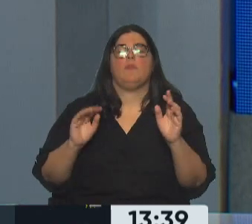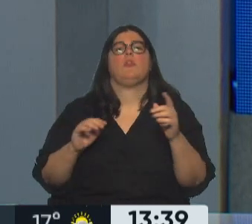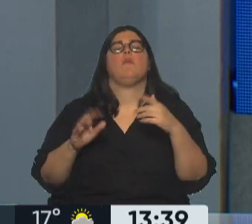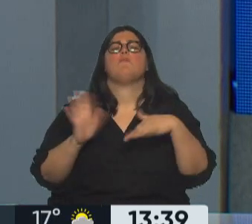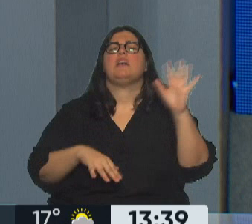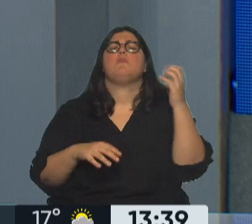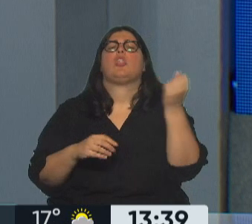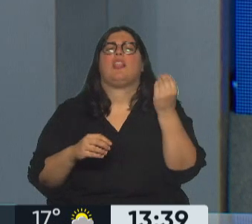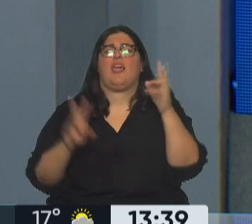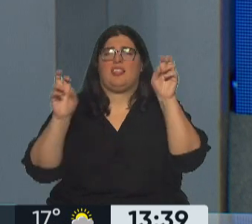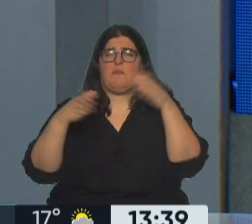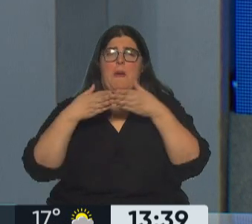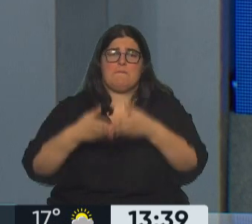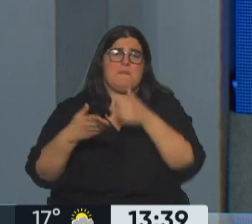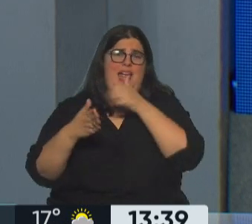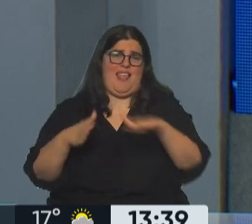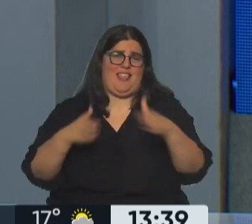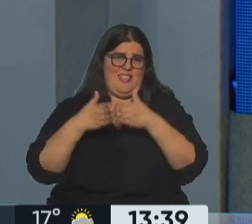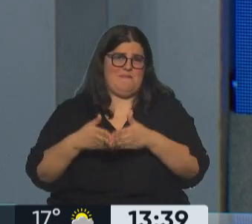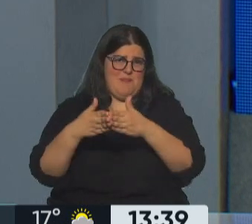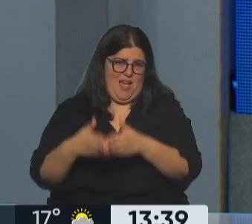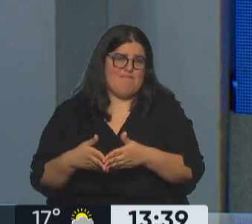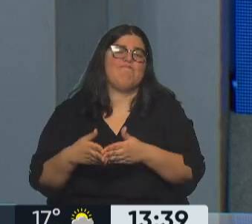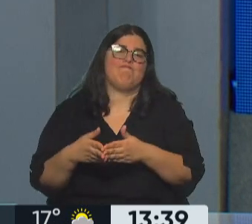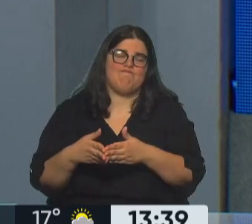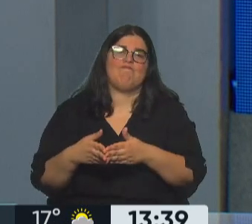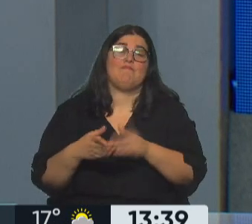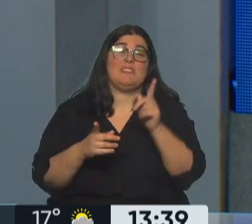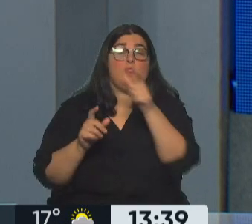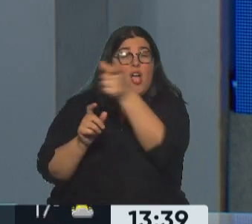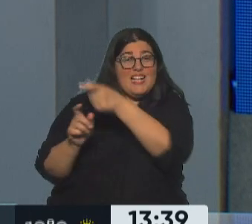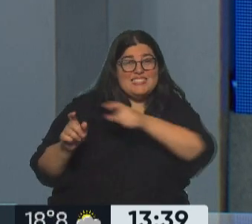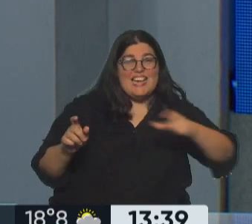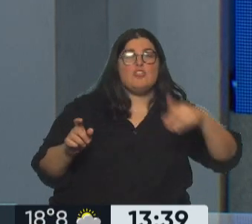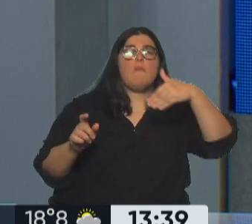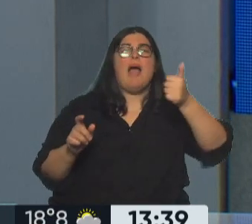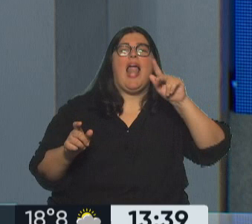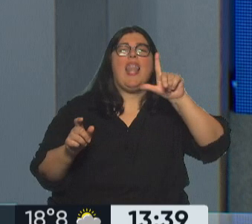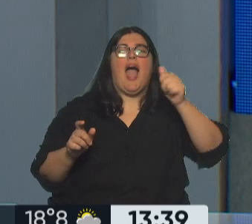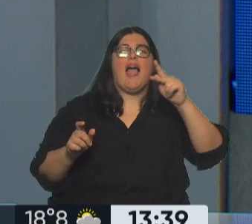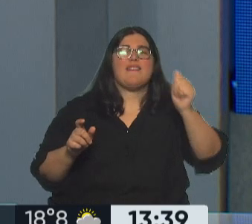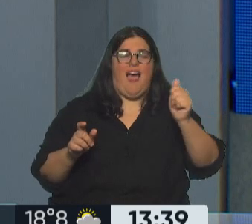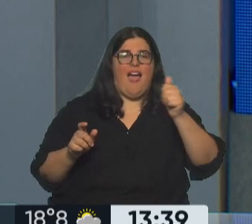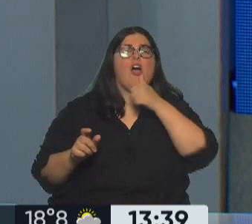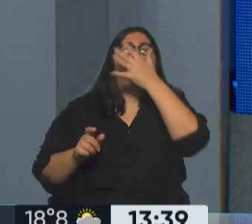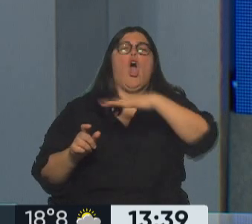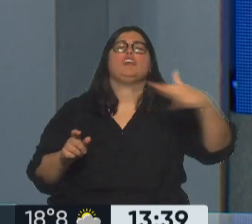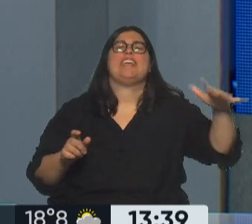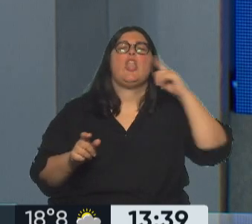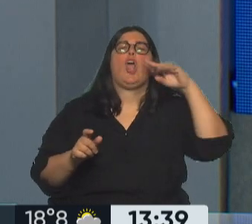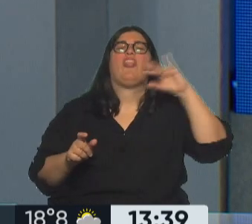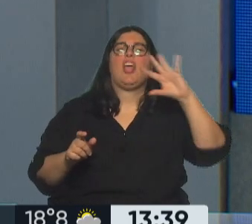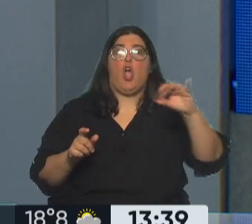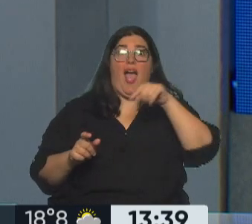materia marítima, porque casualmente el estrecho de Malaca, el Océano Índico e